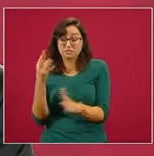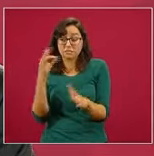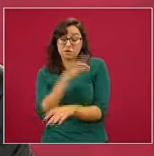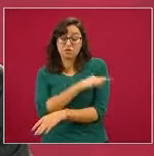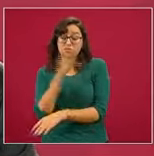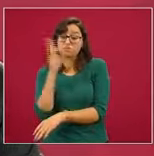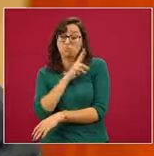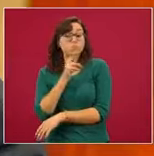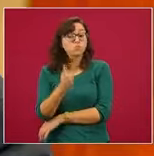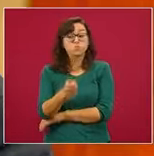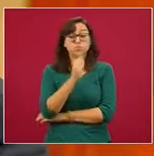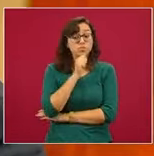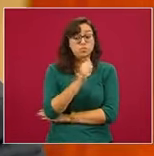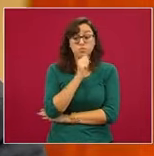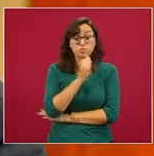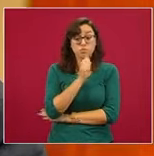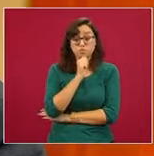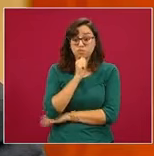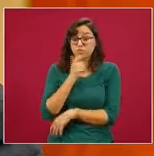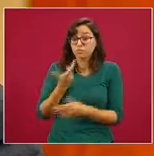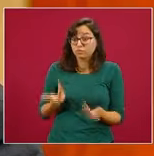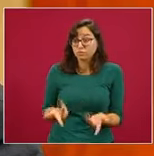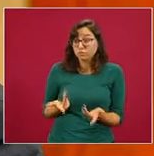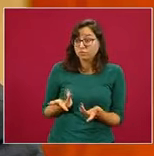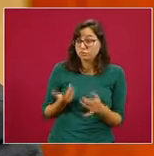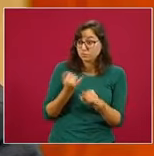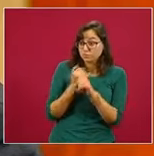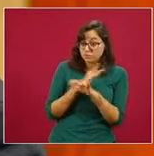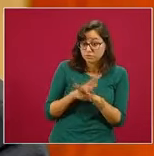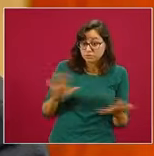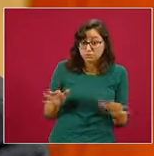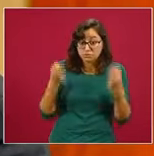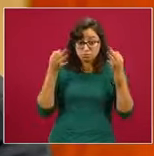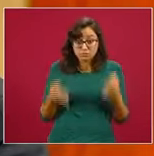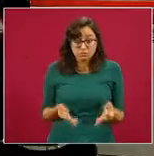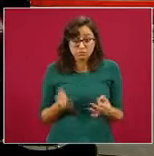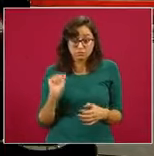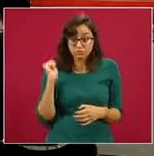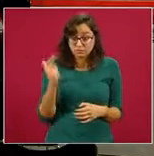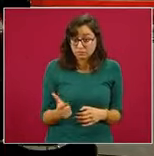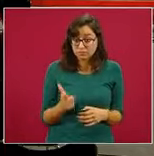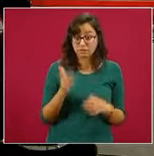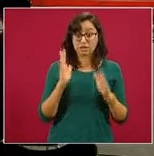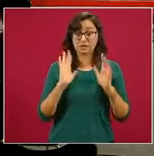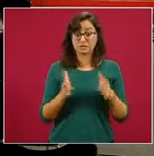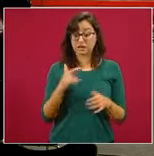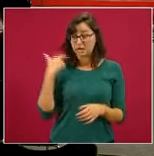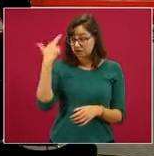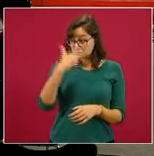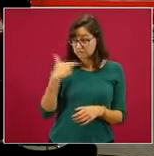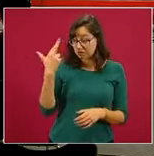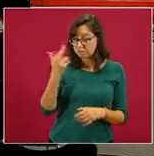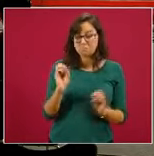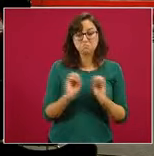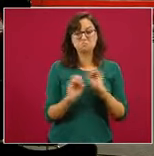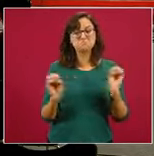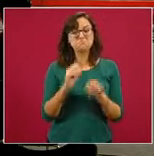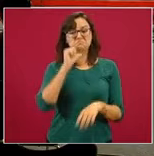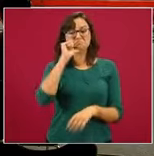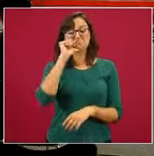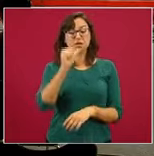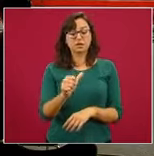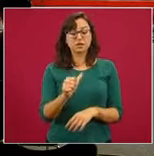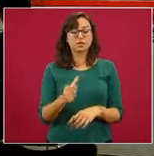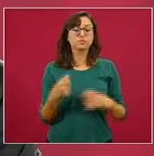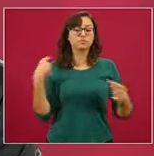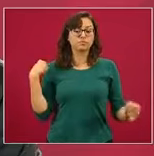Sputnik. No conocemos que estén publicados en una revista científica revisada por pares, arbitrada, etcétera. Hasta ahorita el